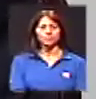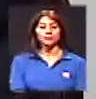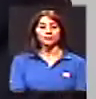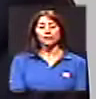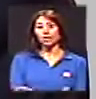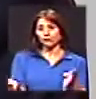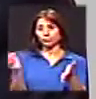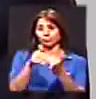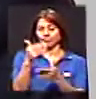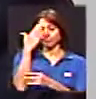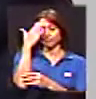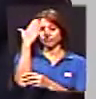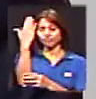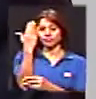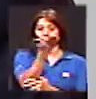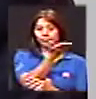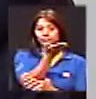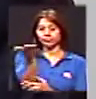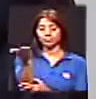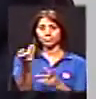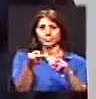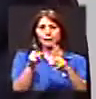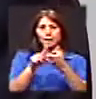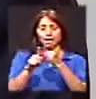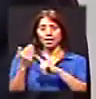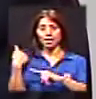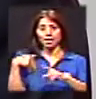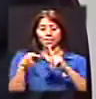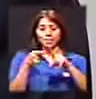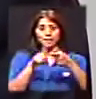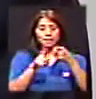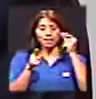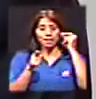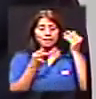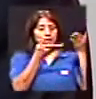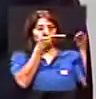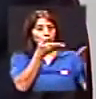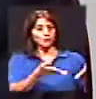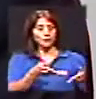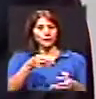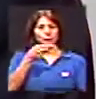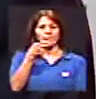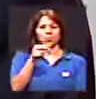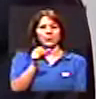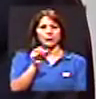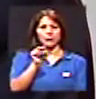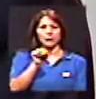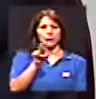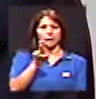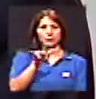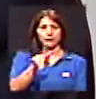Les volvemos a saludar, amigas y amigos, teniendo aquí a don Henry Mora.